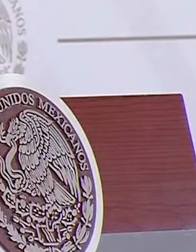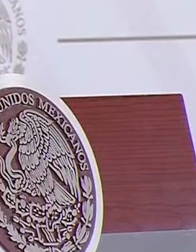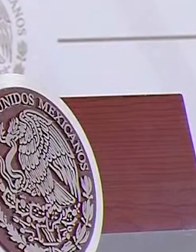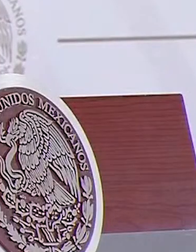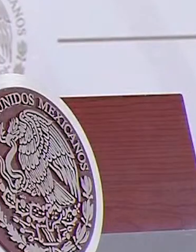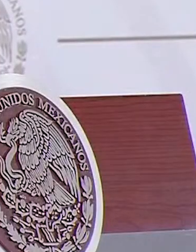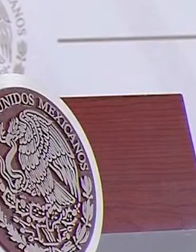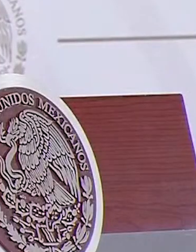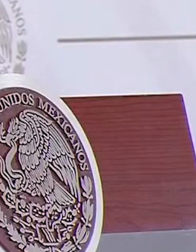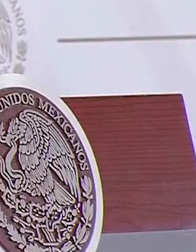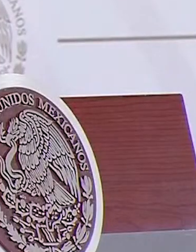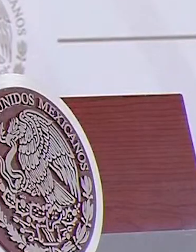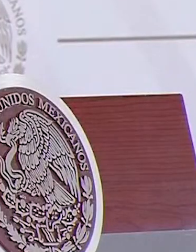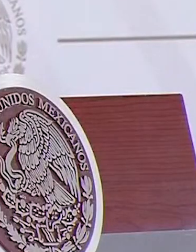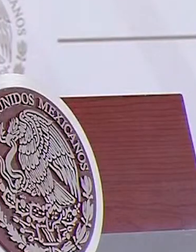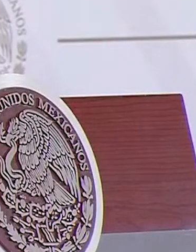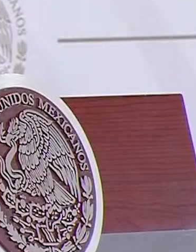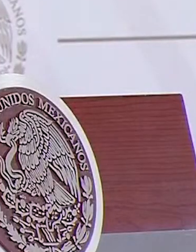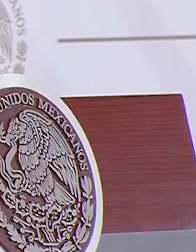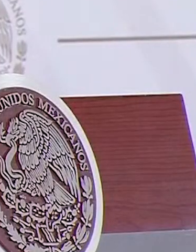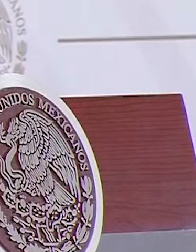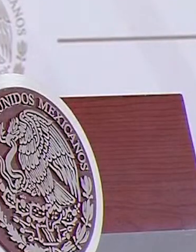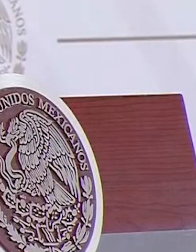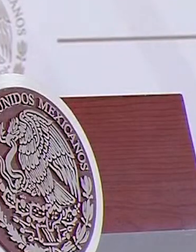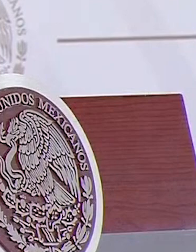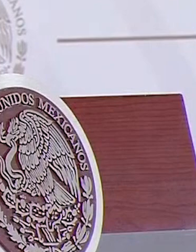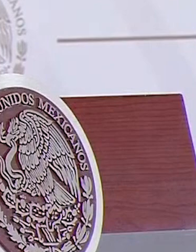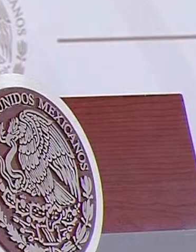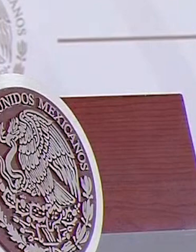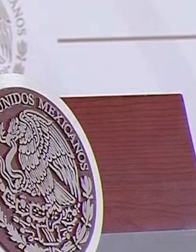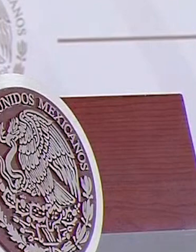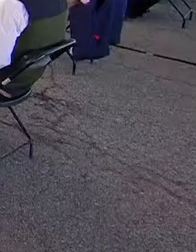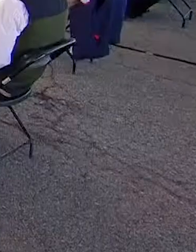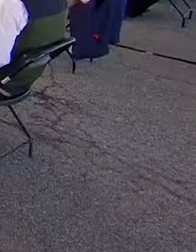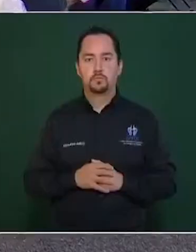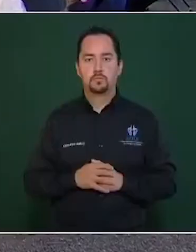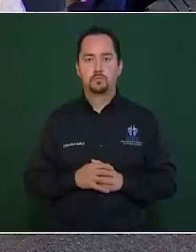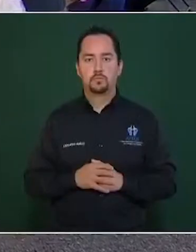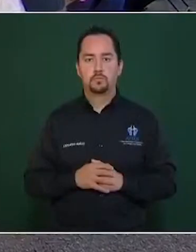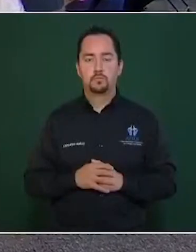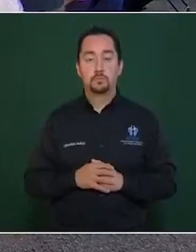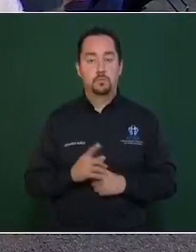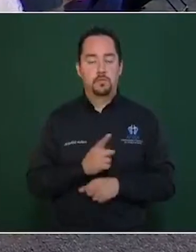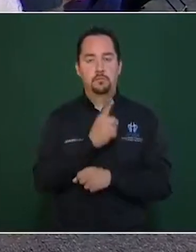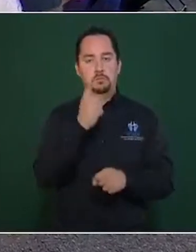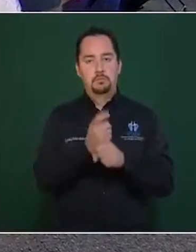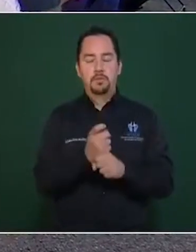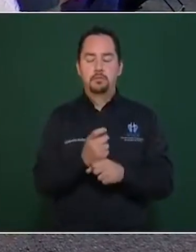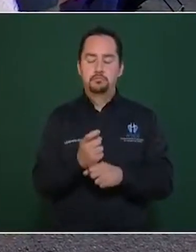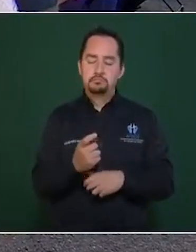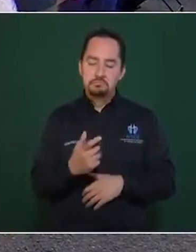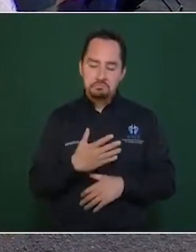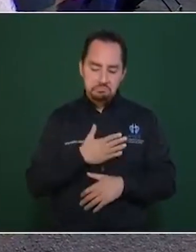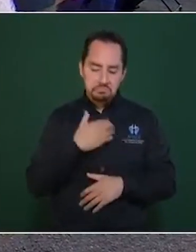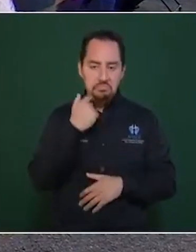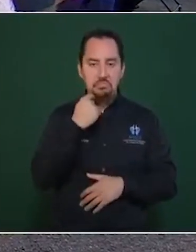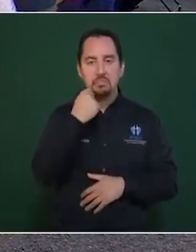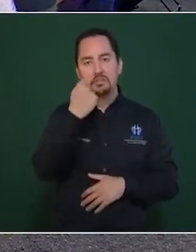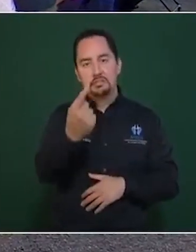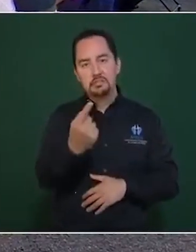tan lamentables, tristes, y enviar un abrazo fraterno a